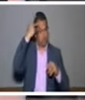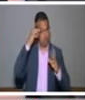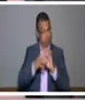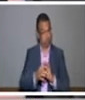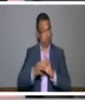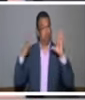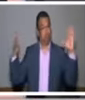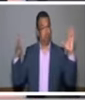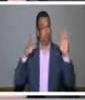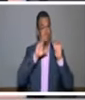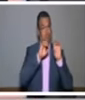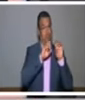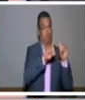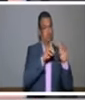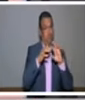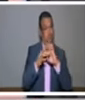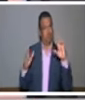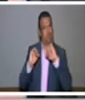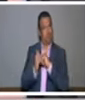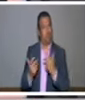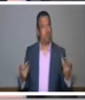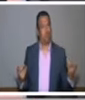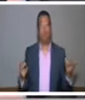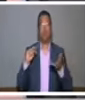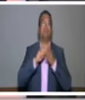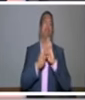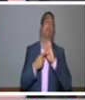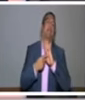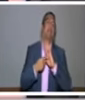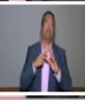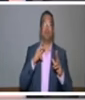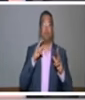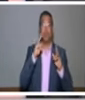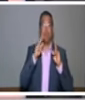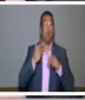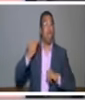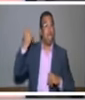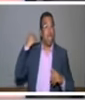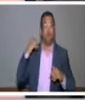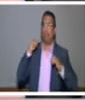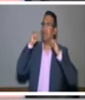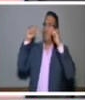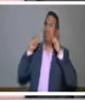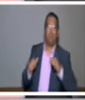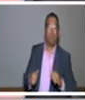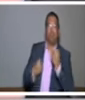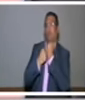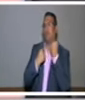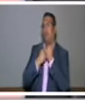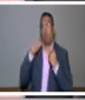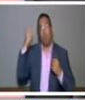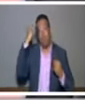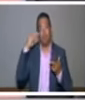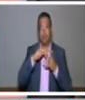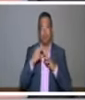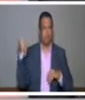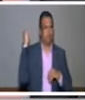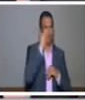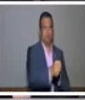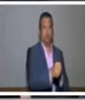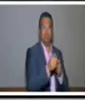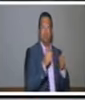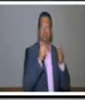despolitizar esta agencia, que la persona que le pegó pasquines no termine siendo un director de escuela, aunque sea el menos capacitado, etcétera, etcétera? Les voy a hablar de una